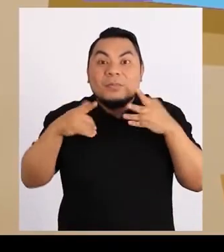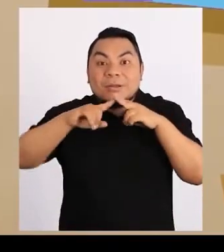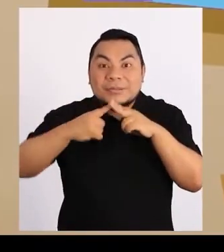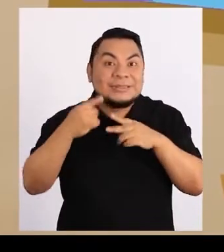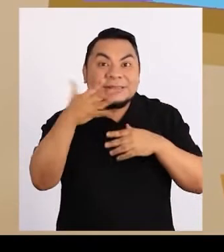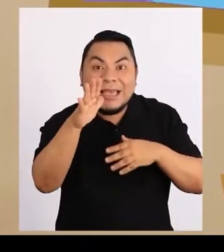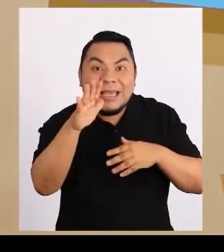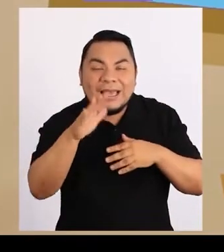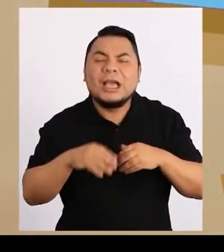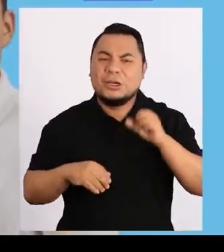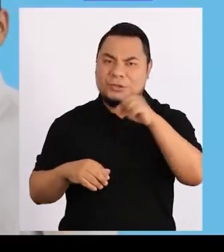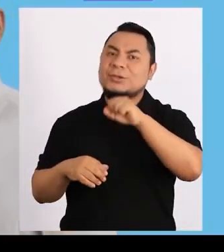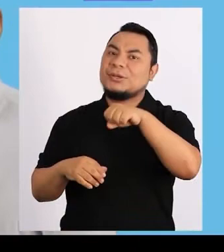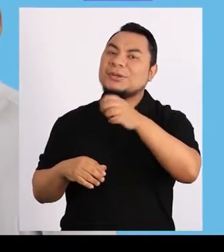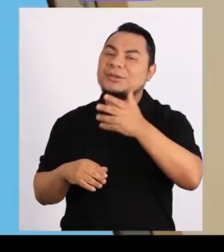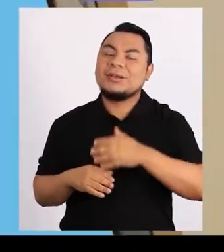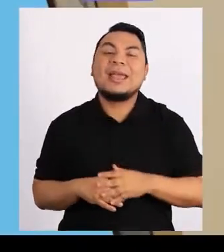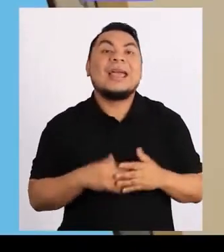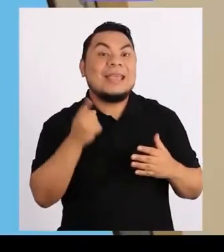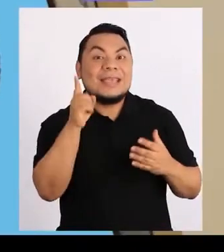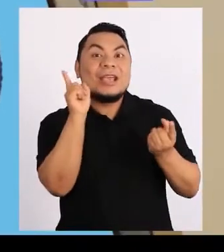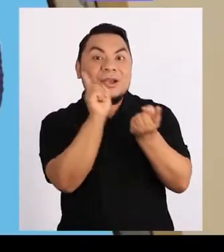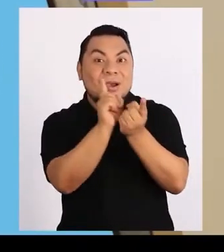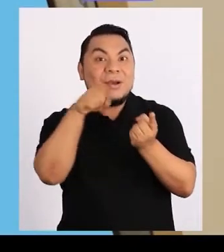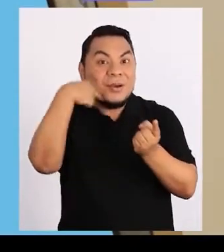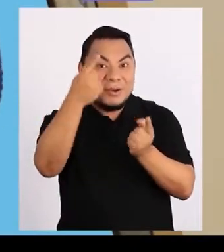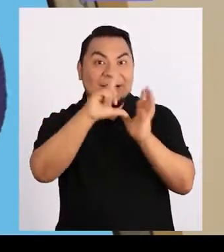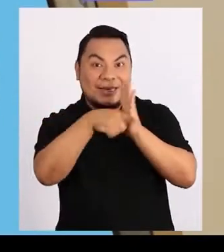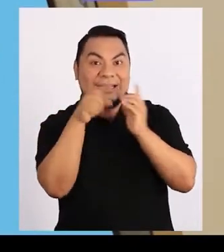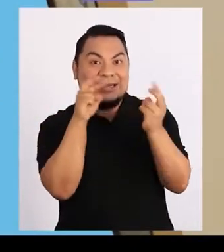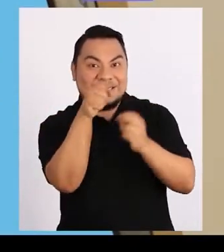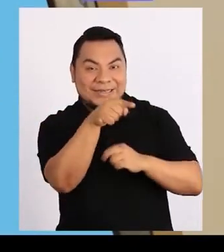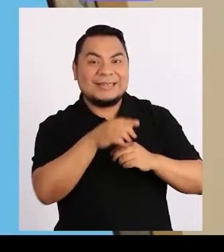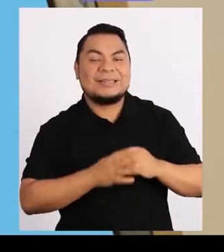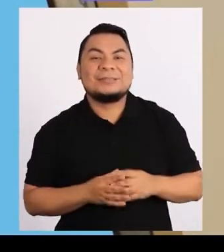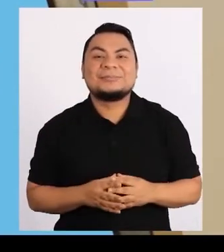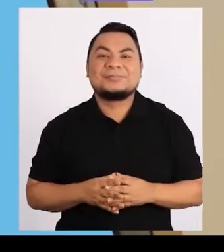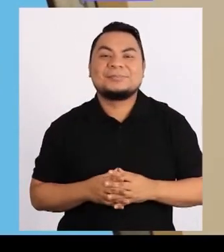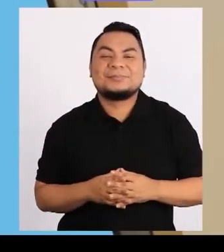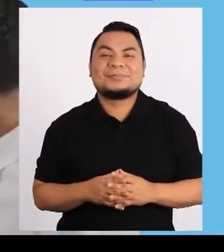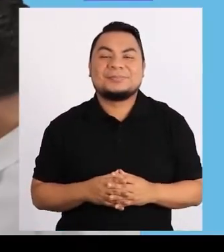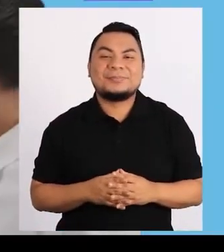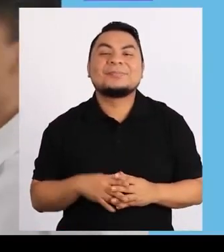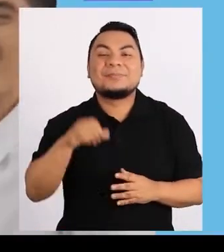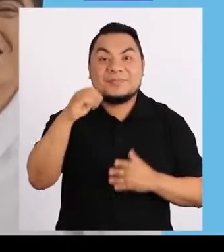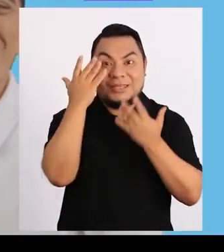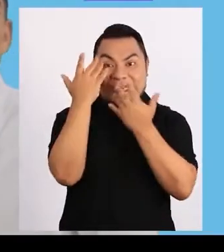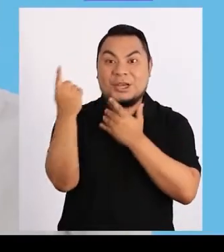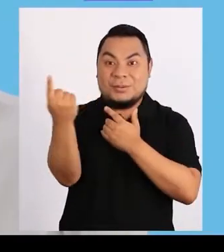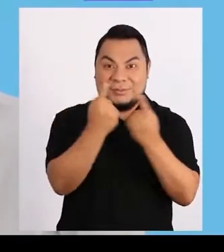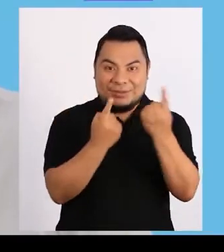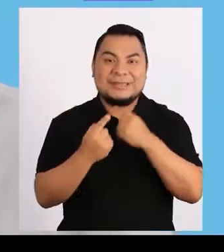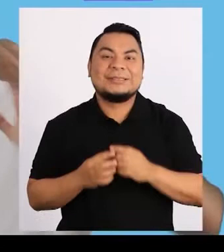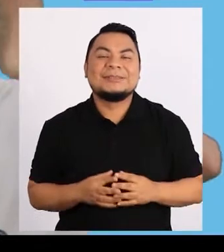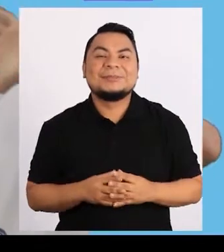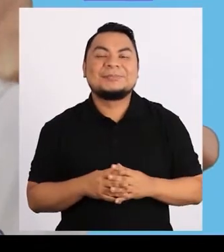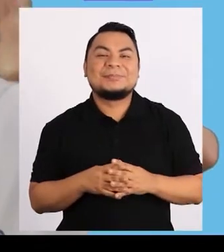podemos empezar? ¡Claro que sí! ¡Nos vemos luego, Daniel! ¡Los